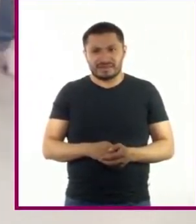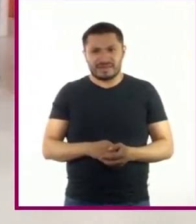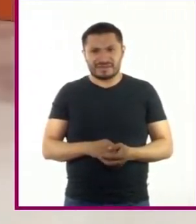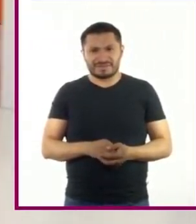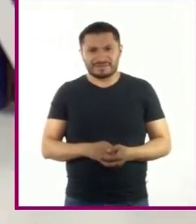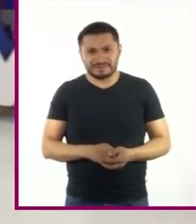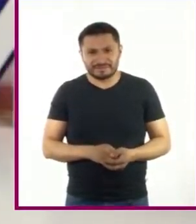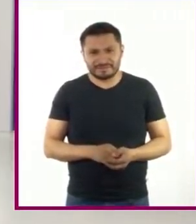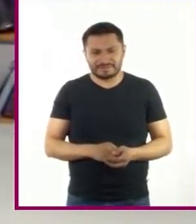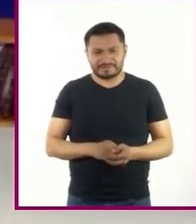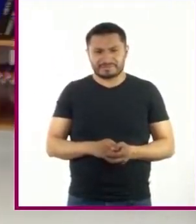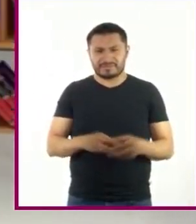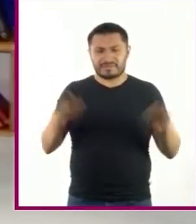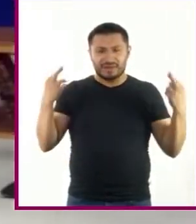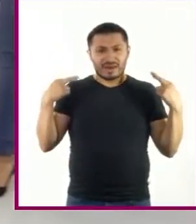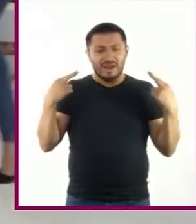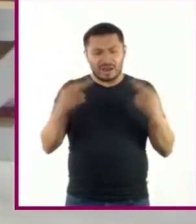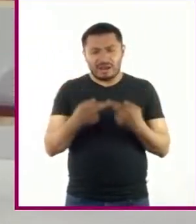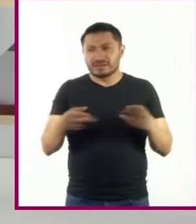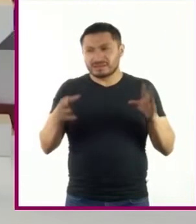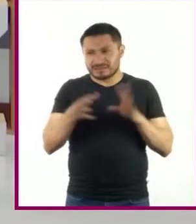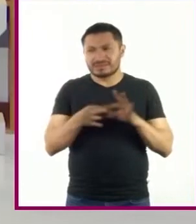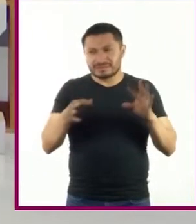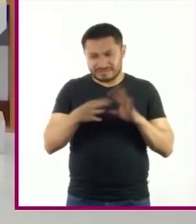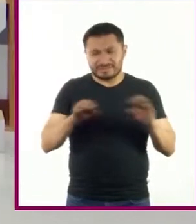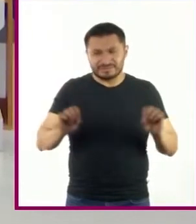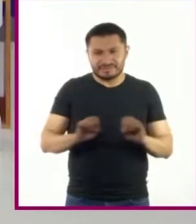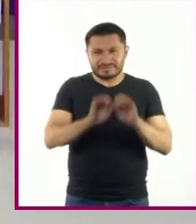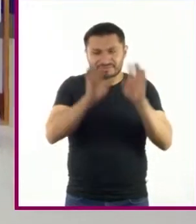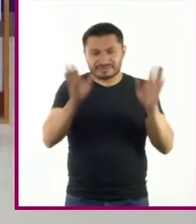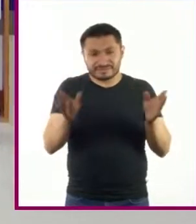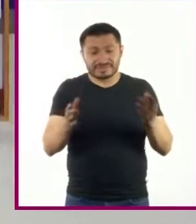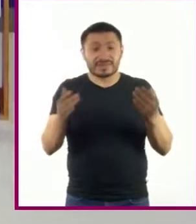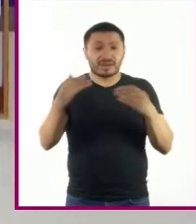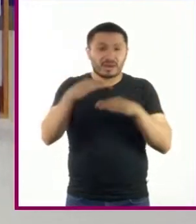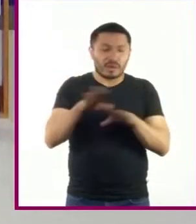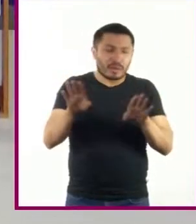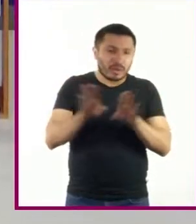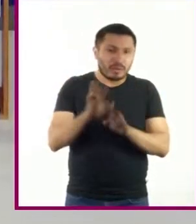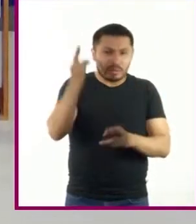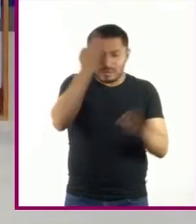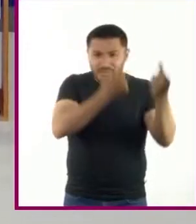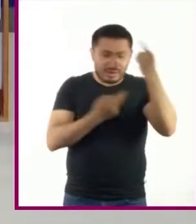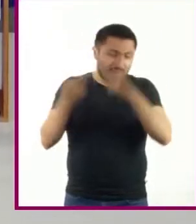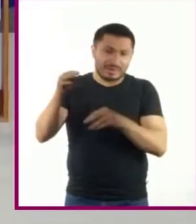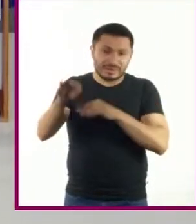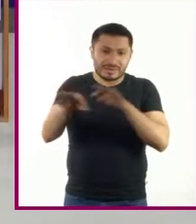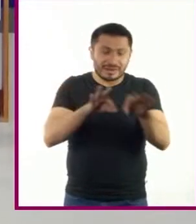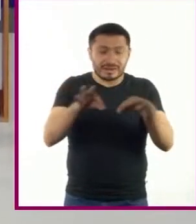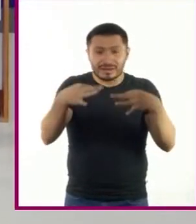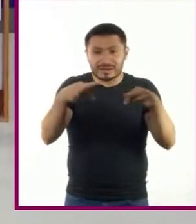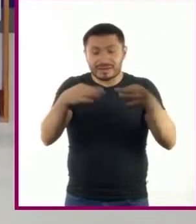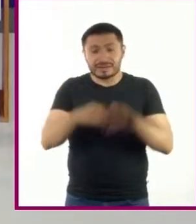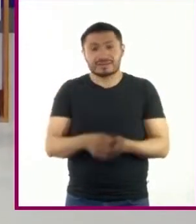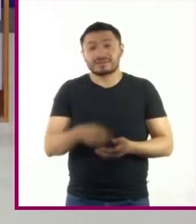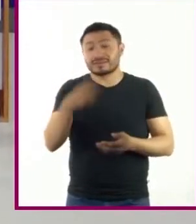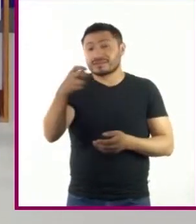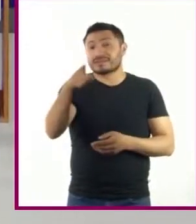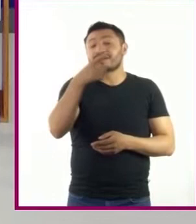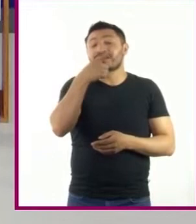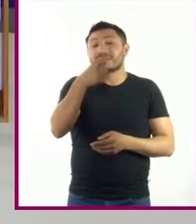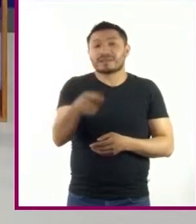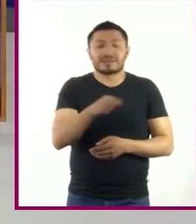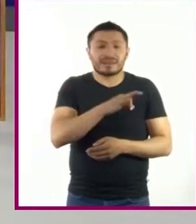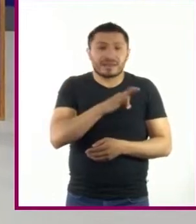Profesora, qué claro explican lo que uno tiene que hacer para revisar el trabajo de los compañeros. En realidad, esto que dicen puede